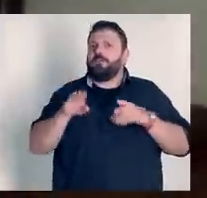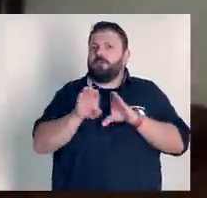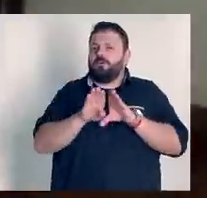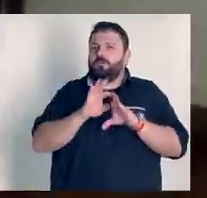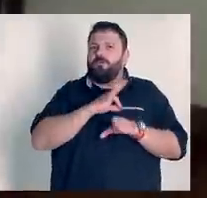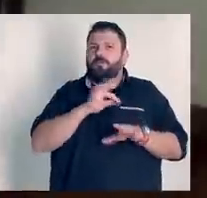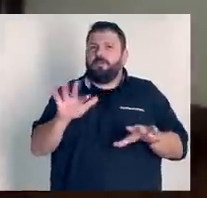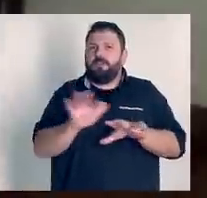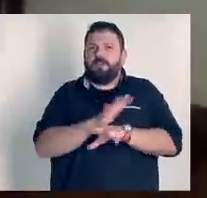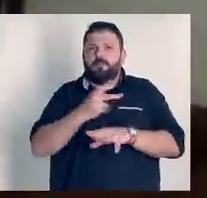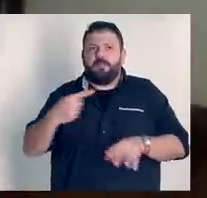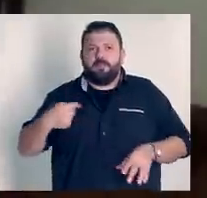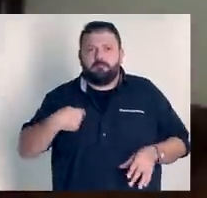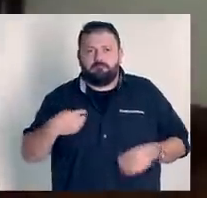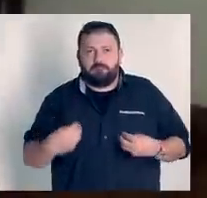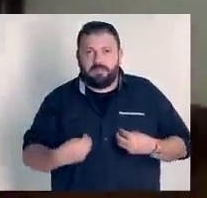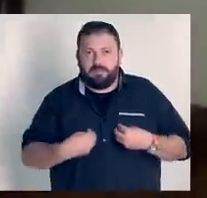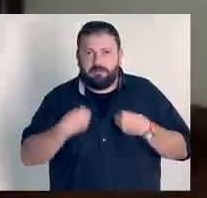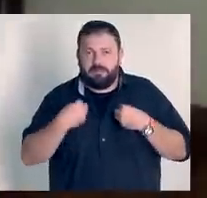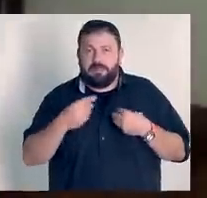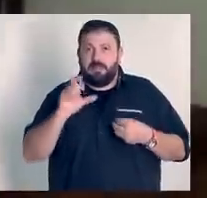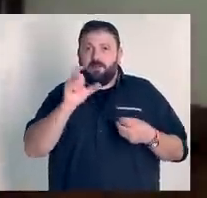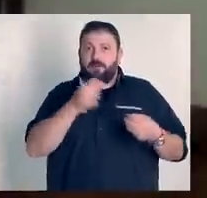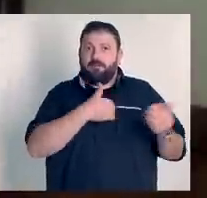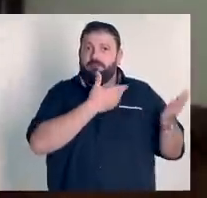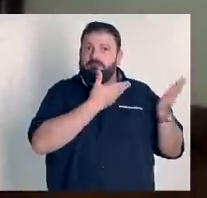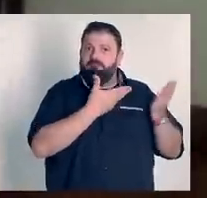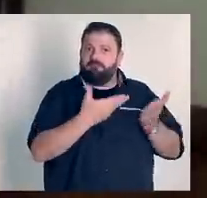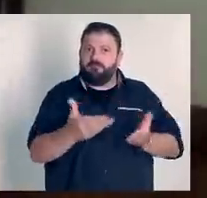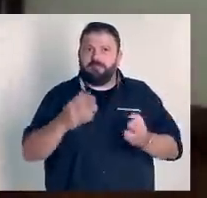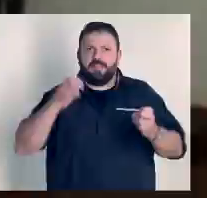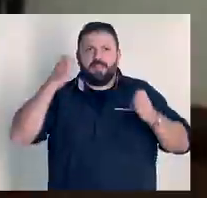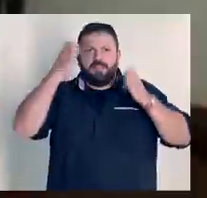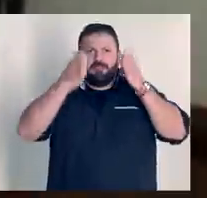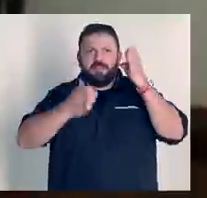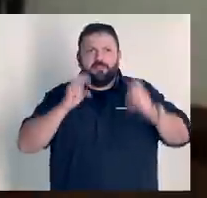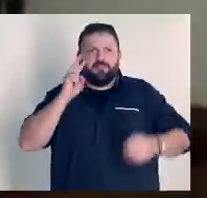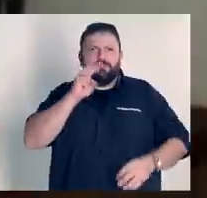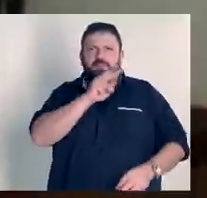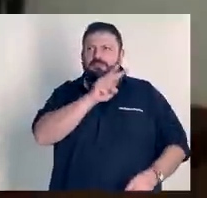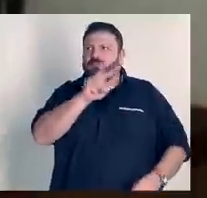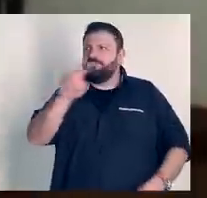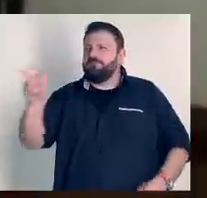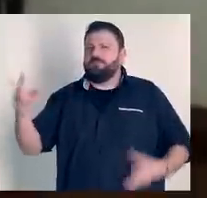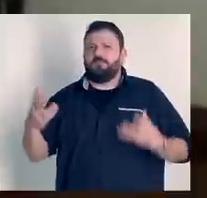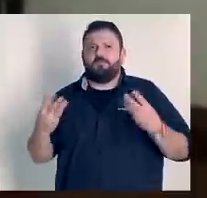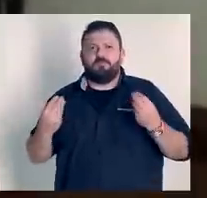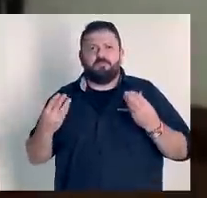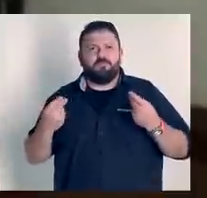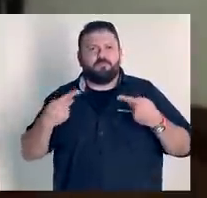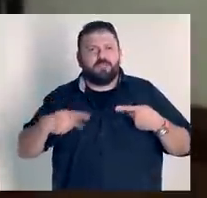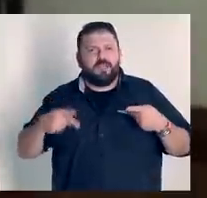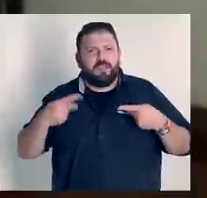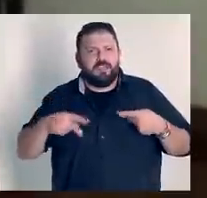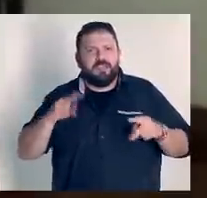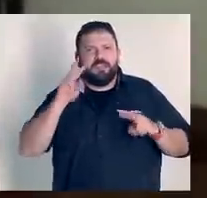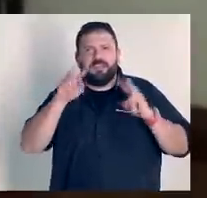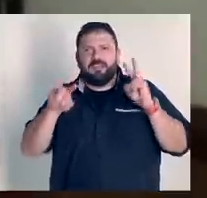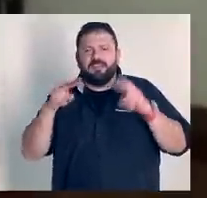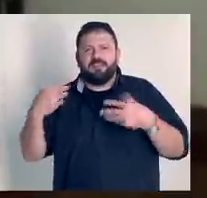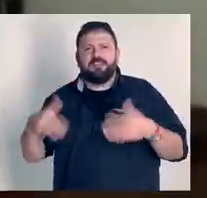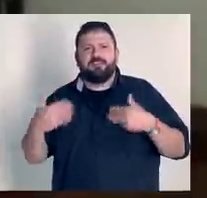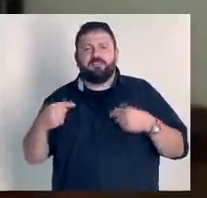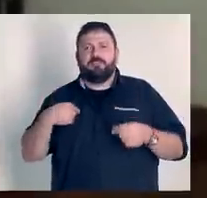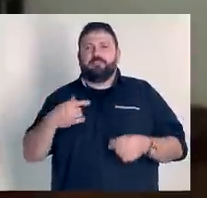vida. Llegamos al evento, había muchísima gente, todos muy emocionados. La verdad es que a mí me causó un